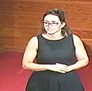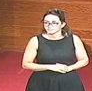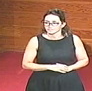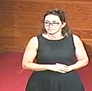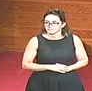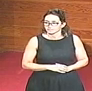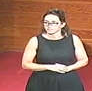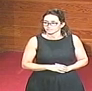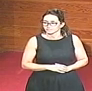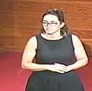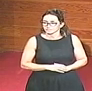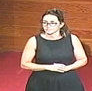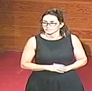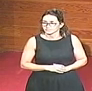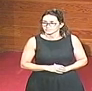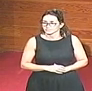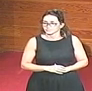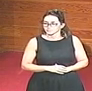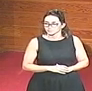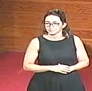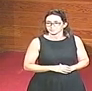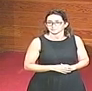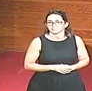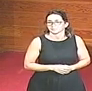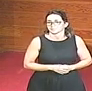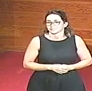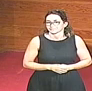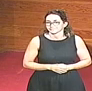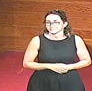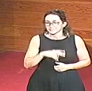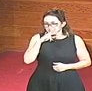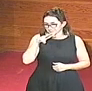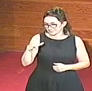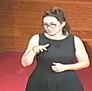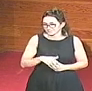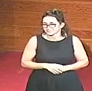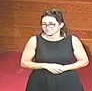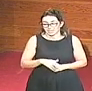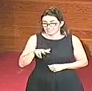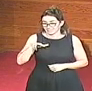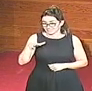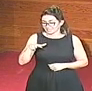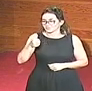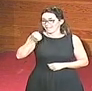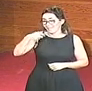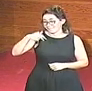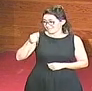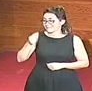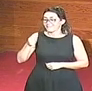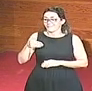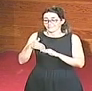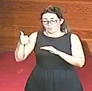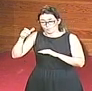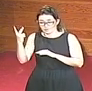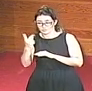korrespontxalen barkatu solasaldian ere parte hartzen du sarritan. Decía que Ana presenta junto con Íñigo Domínguez hoy en El País, el